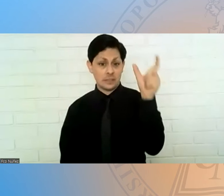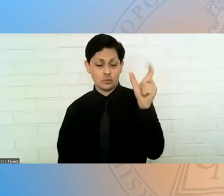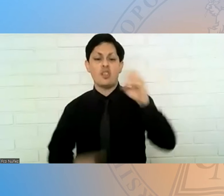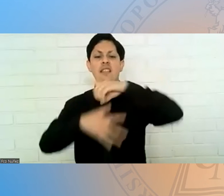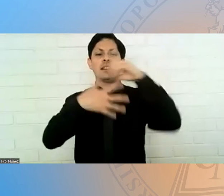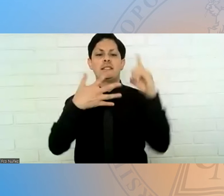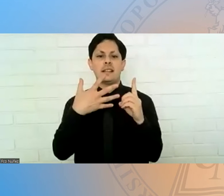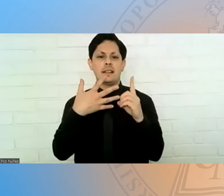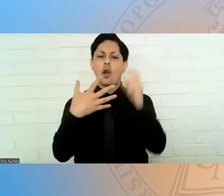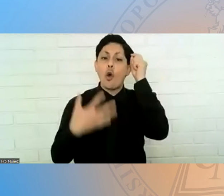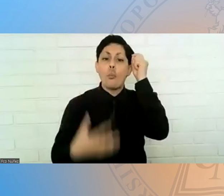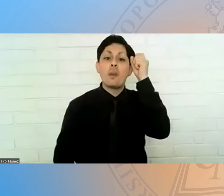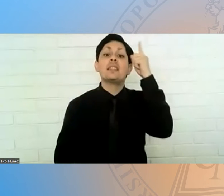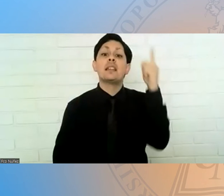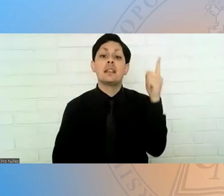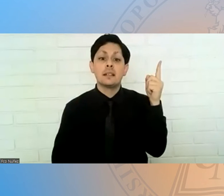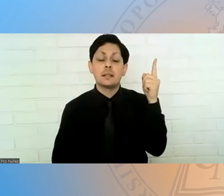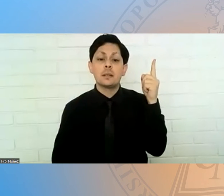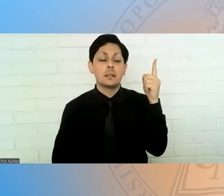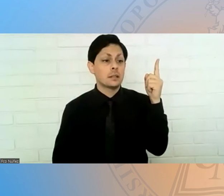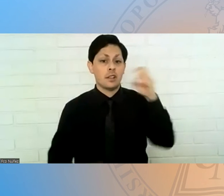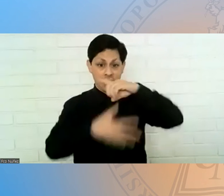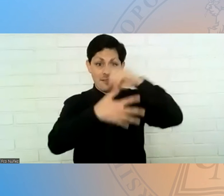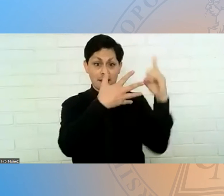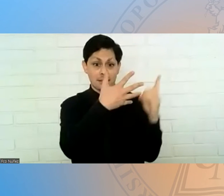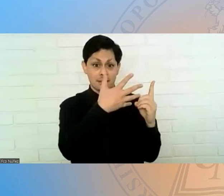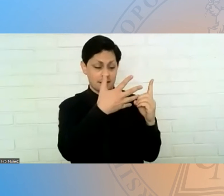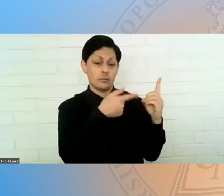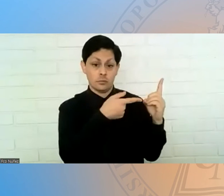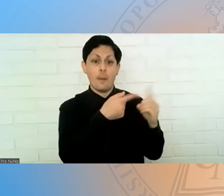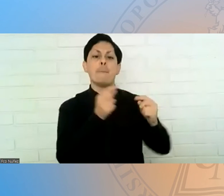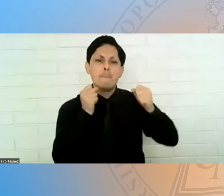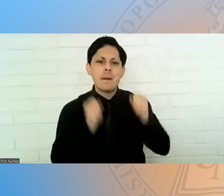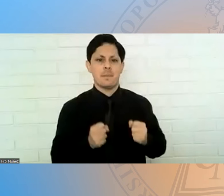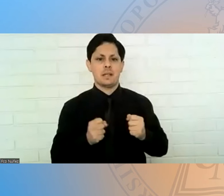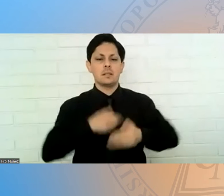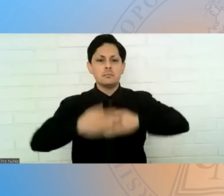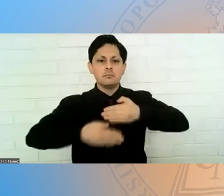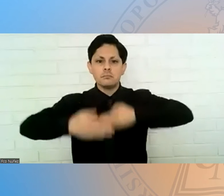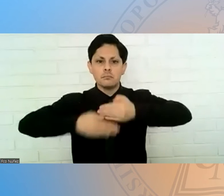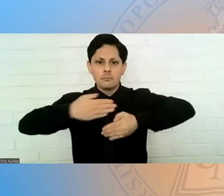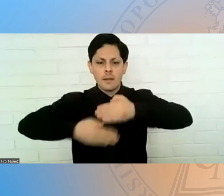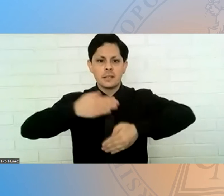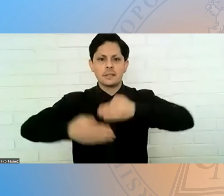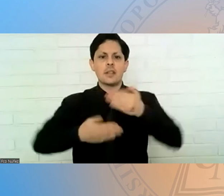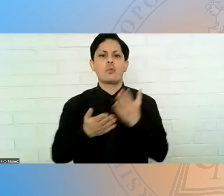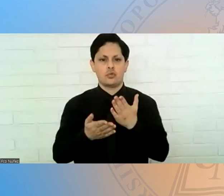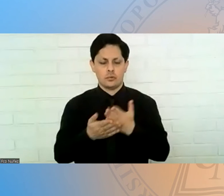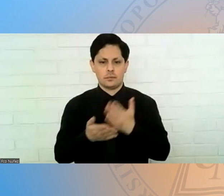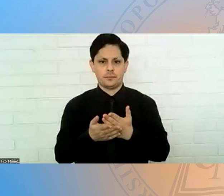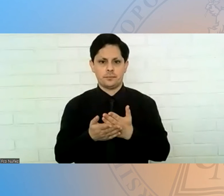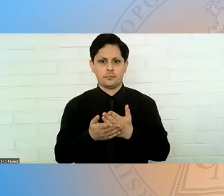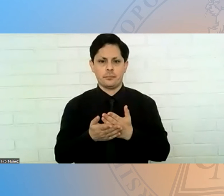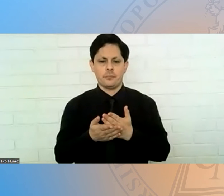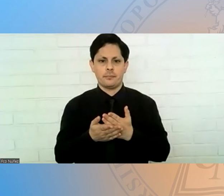comprensión de lo diverso que permite de alguna manera avanzar en educación. Se refirió